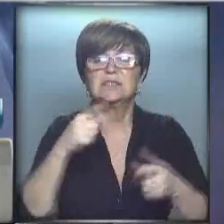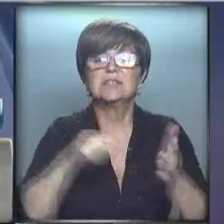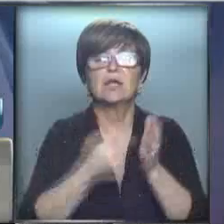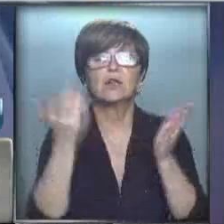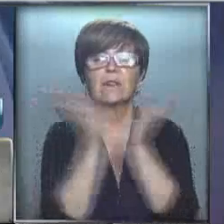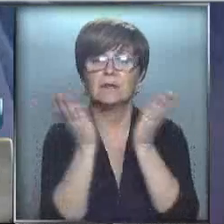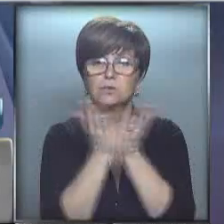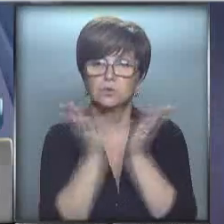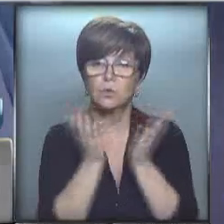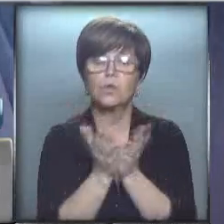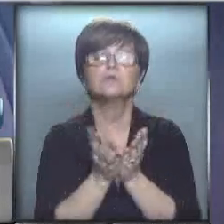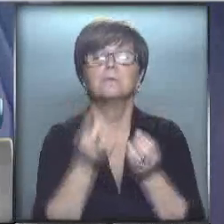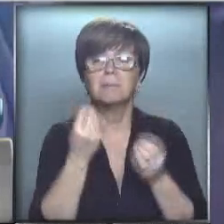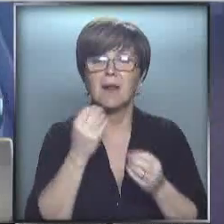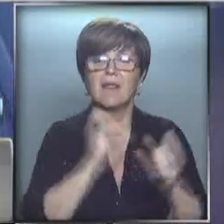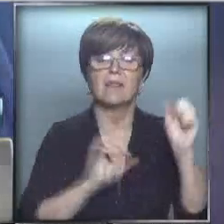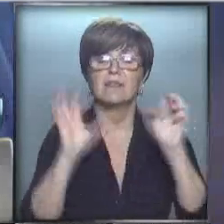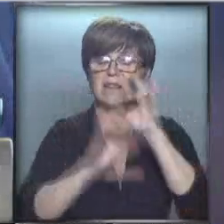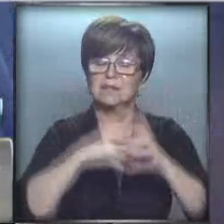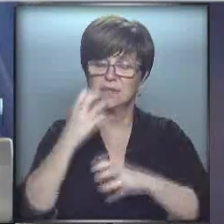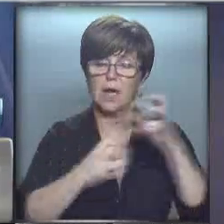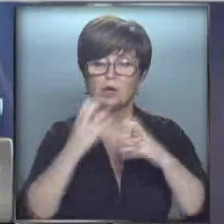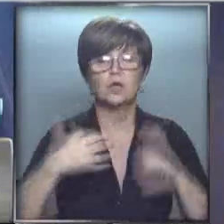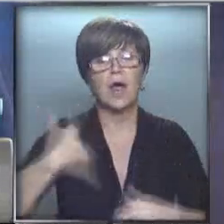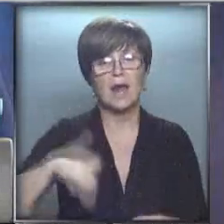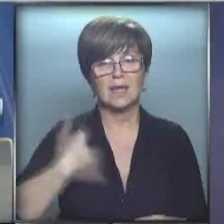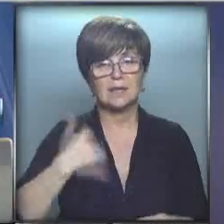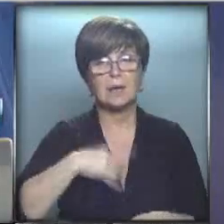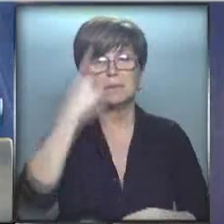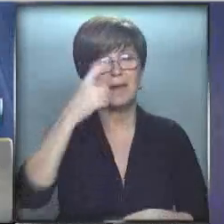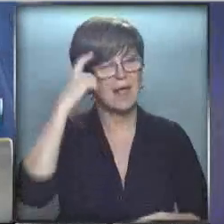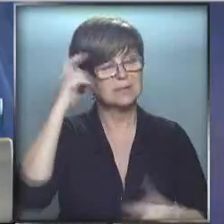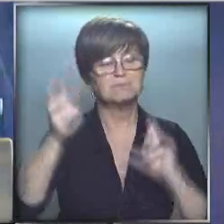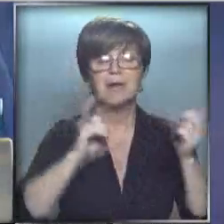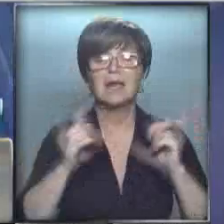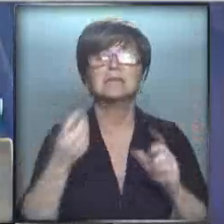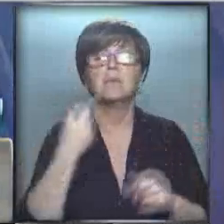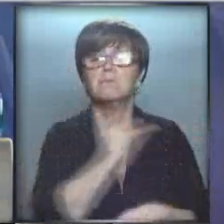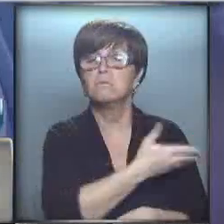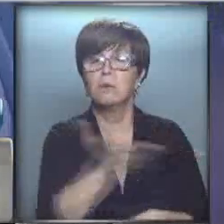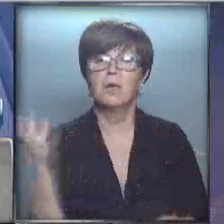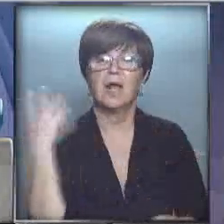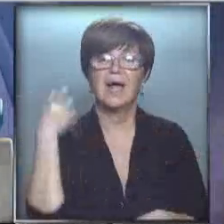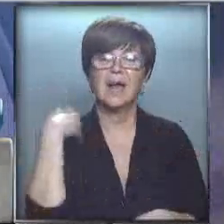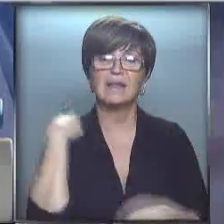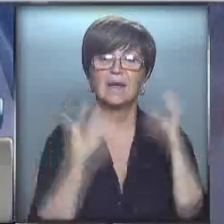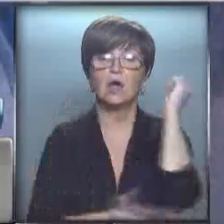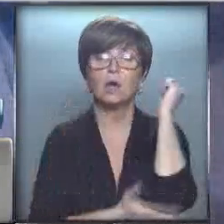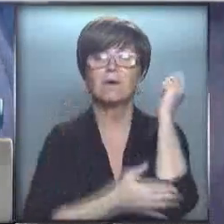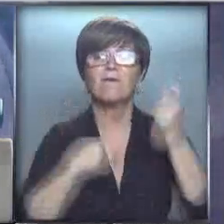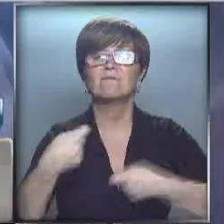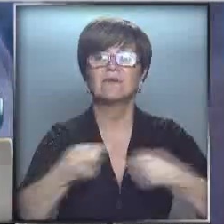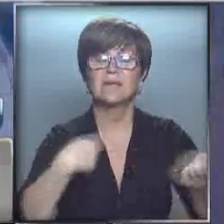Desarrollo Argentino y tuvo su primera experiencia en la función pública como gerente del área económica